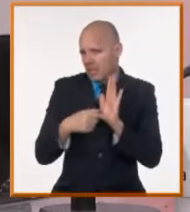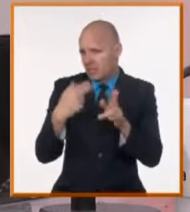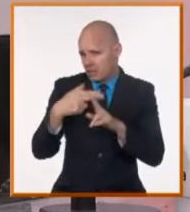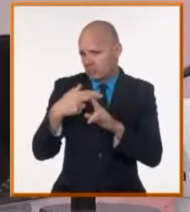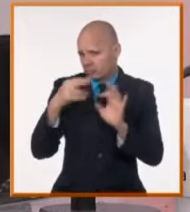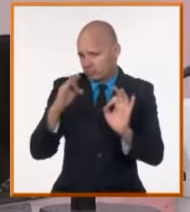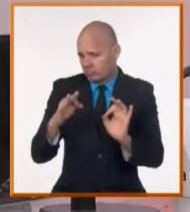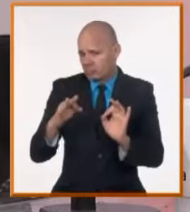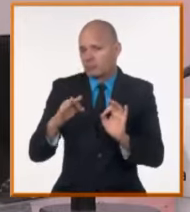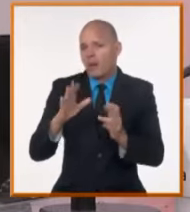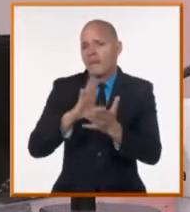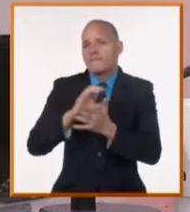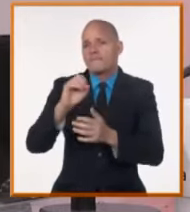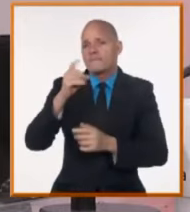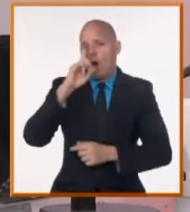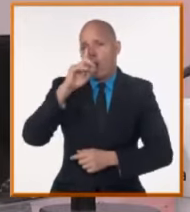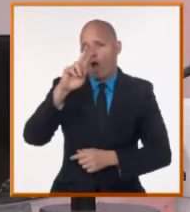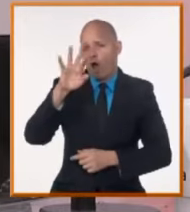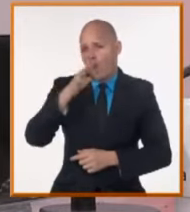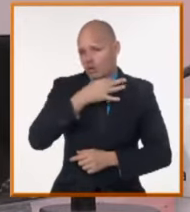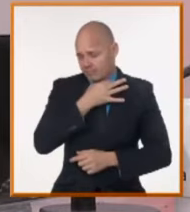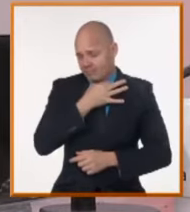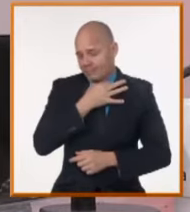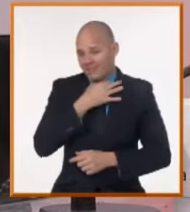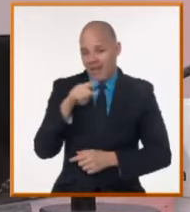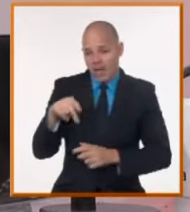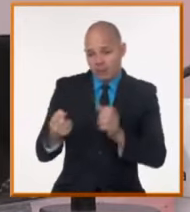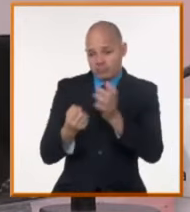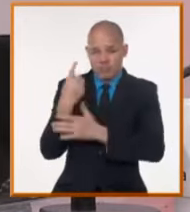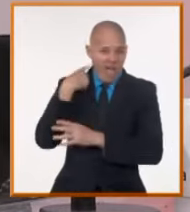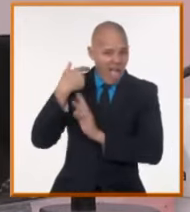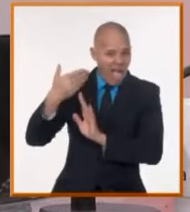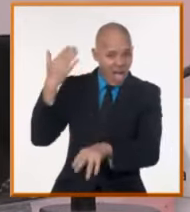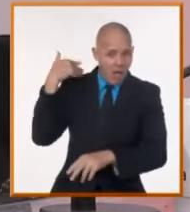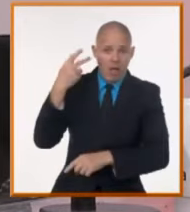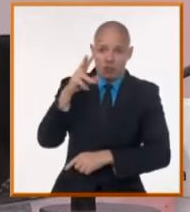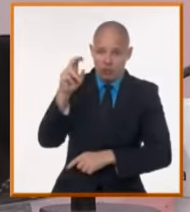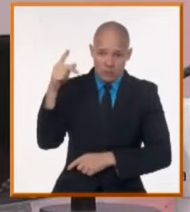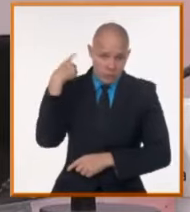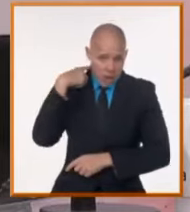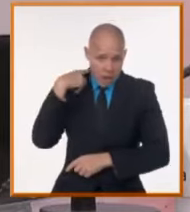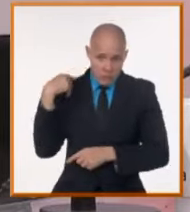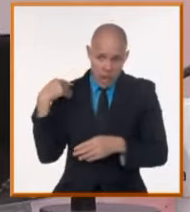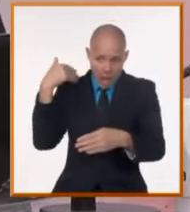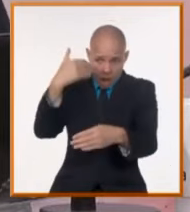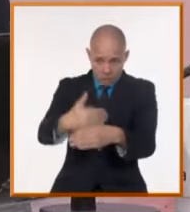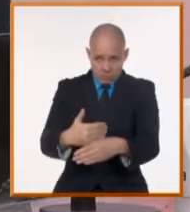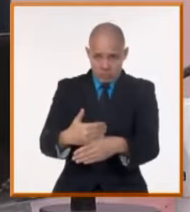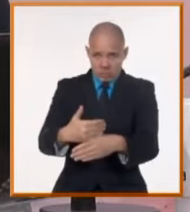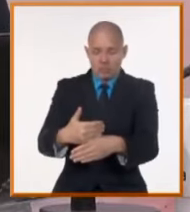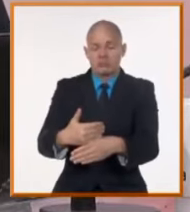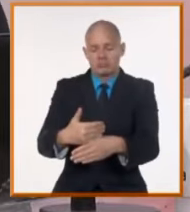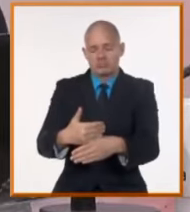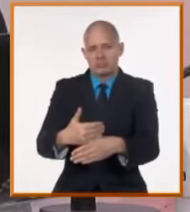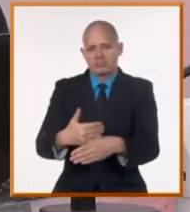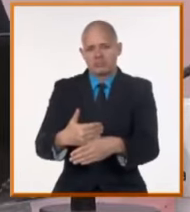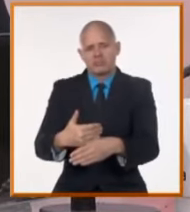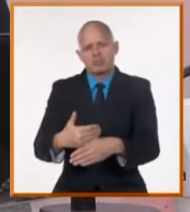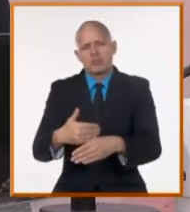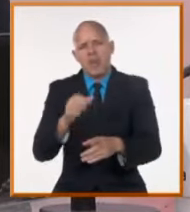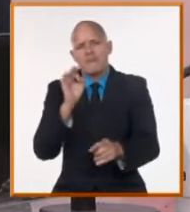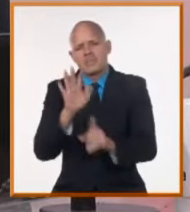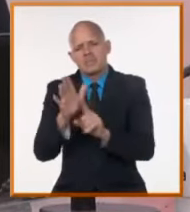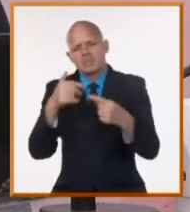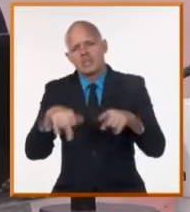pero es pasado, o sea, 200 años. Y creo que debemos, Limia, comenzar explicando